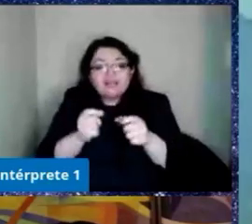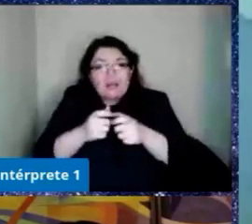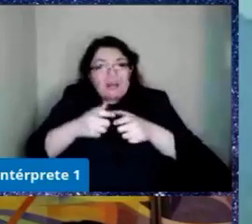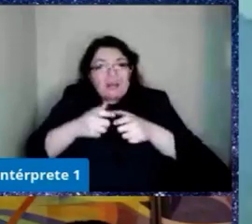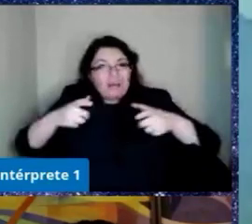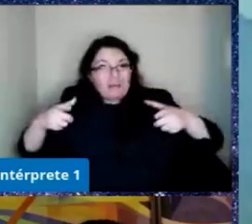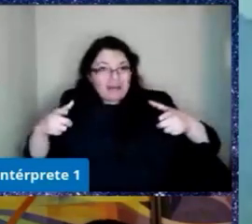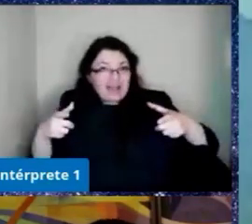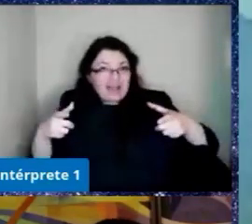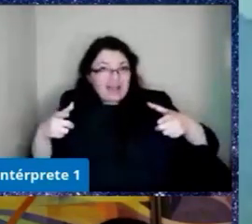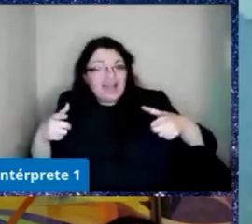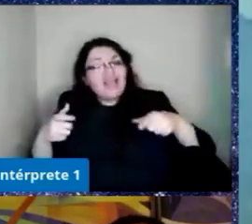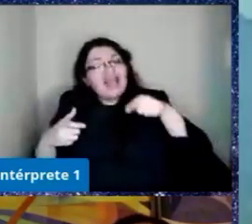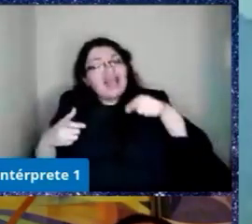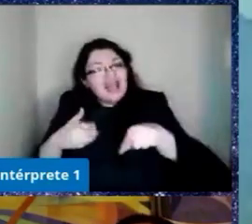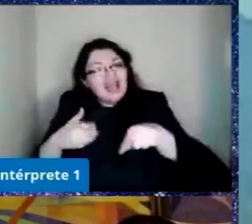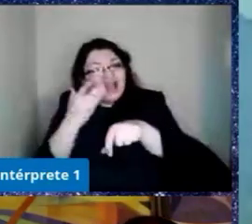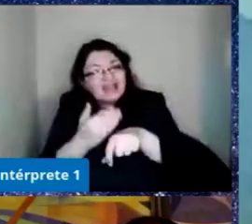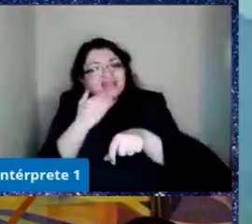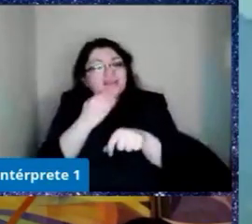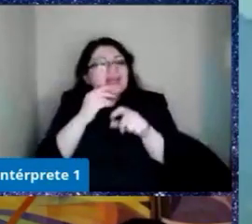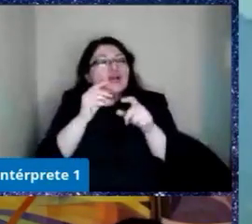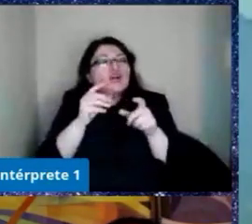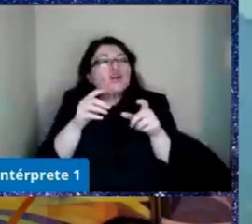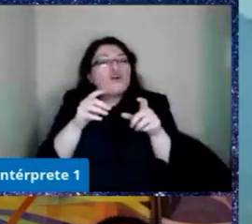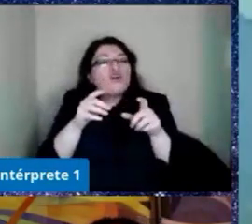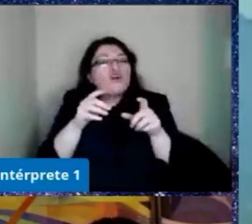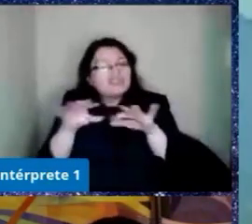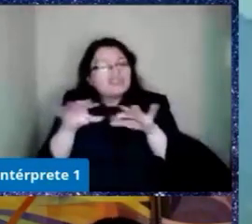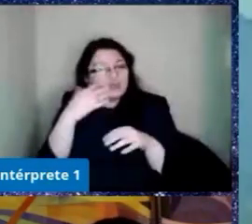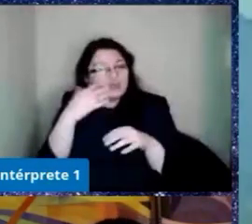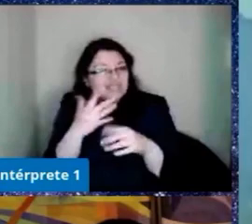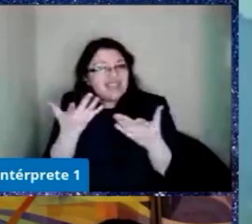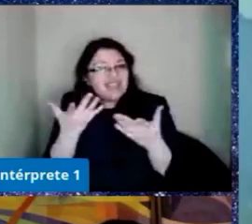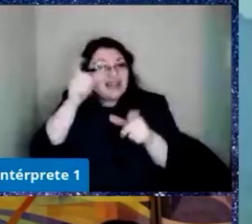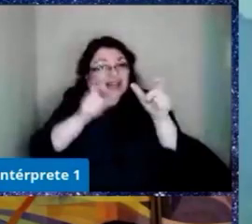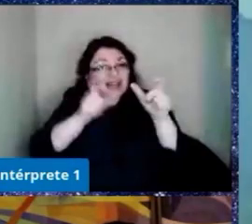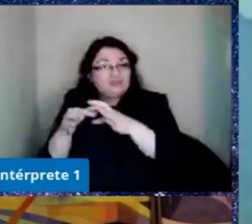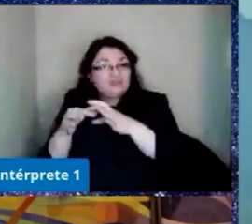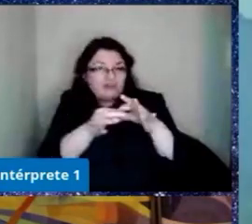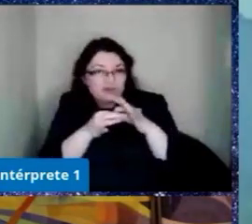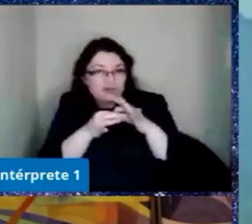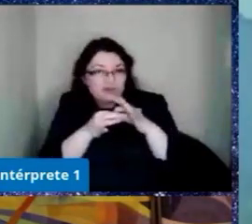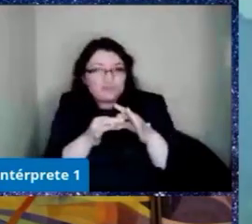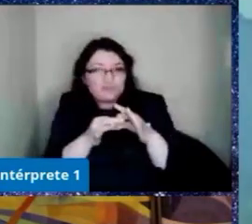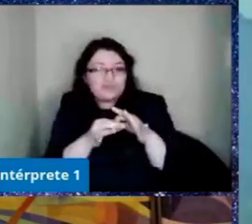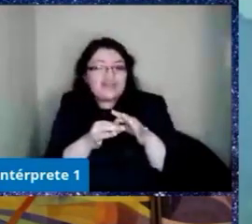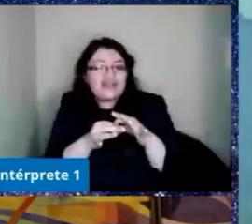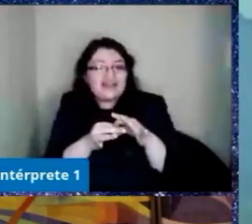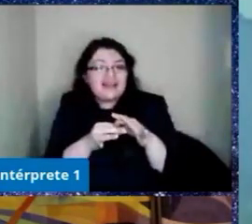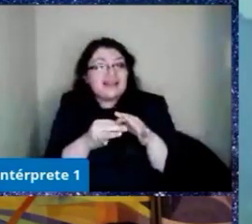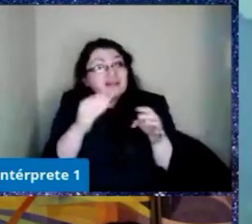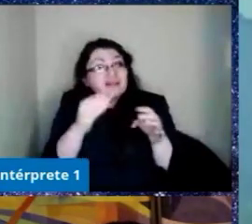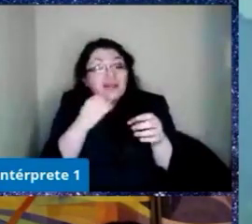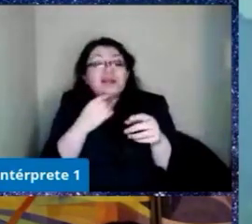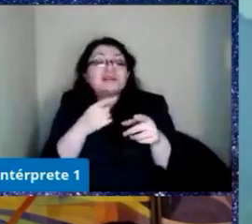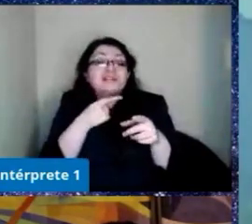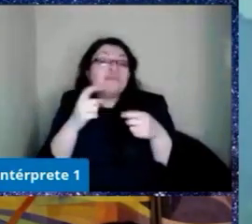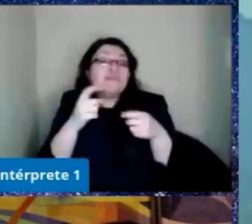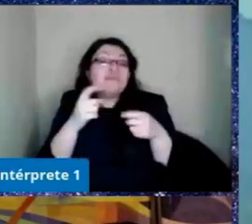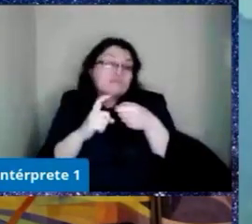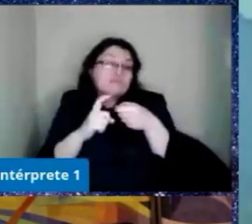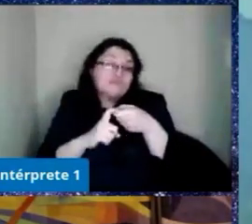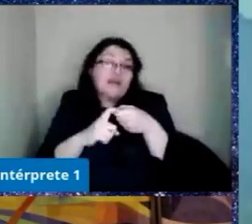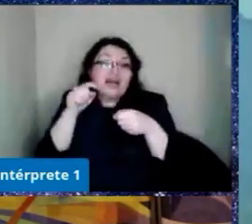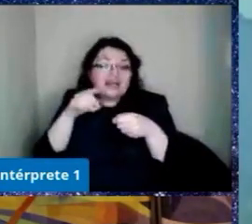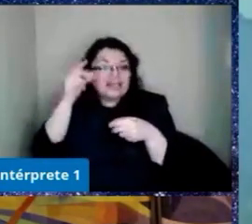importantes como la unión entre las personas que se han integrado a esta idea, la interdisciplina también, porque son